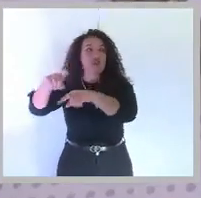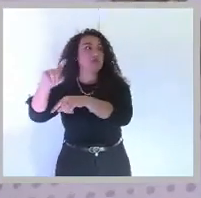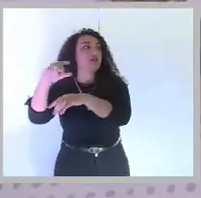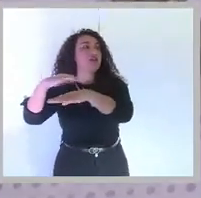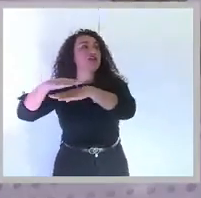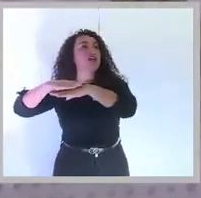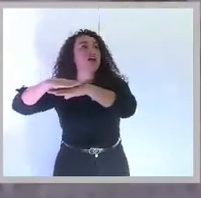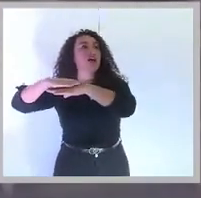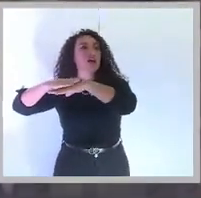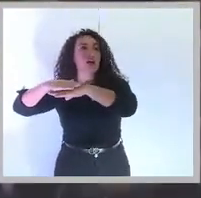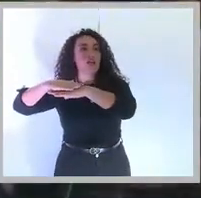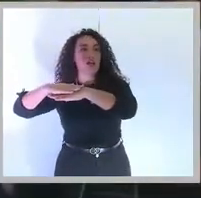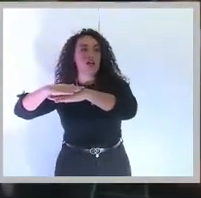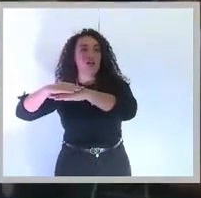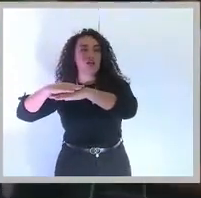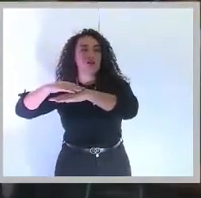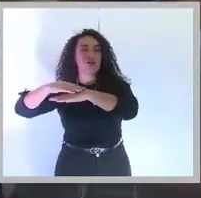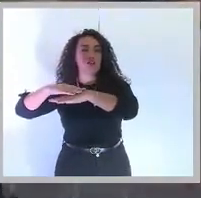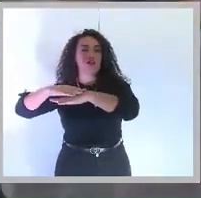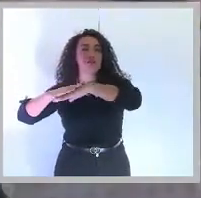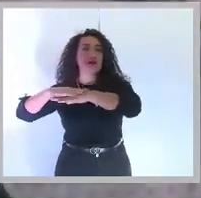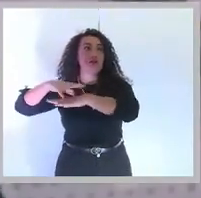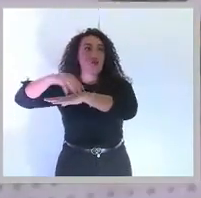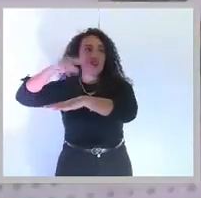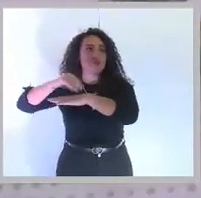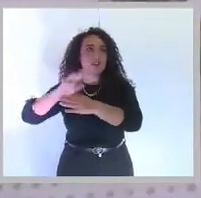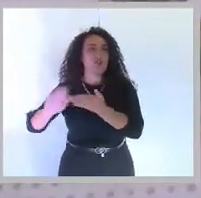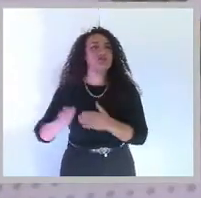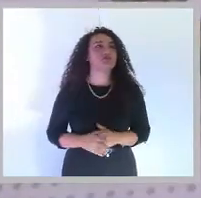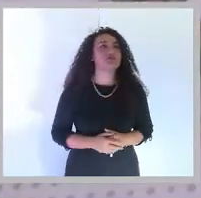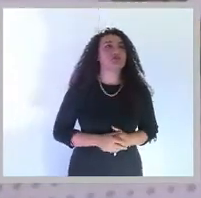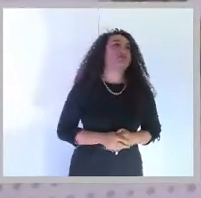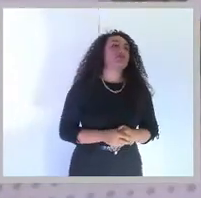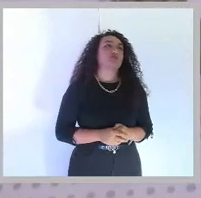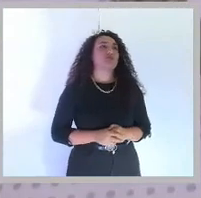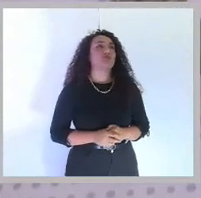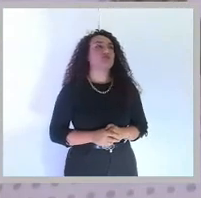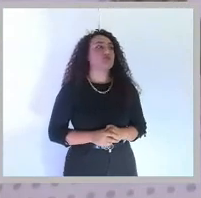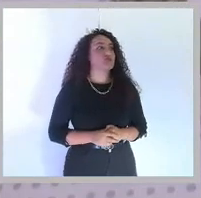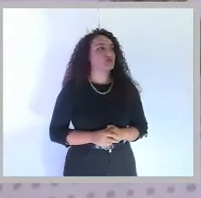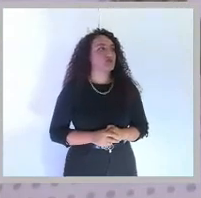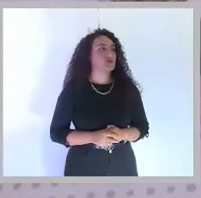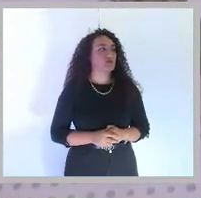nosotras. Bueno, no vamos a llamar, hay unos que están viniendo